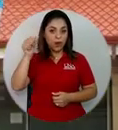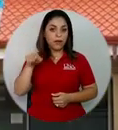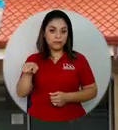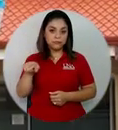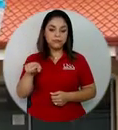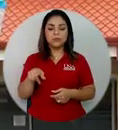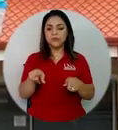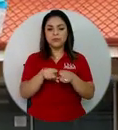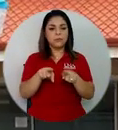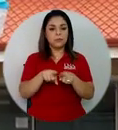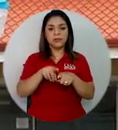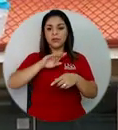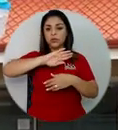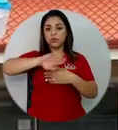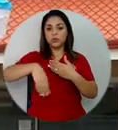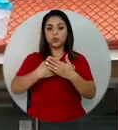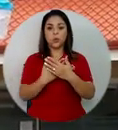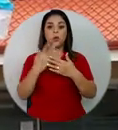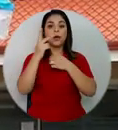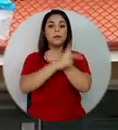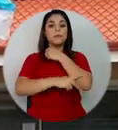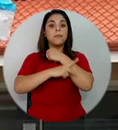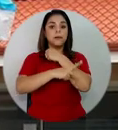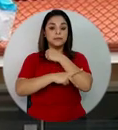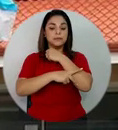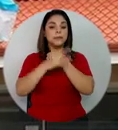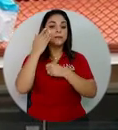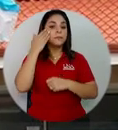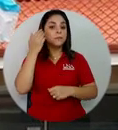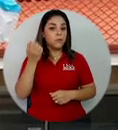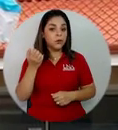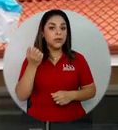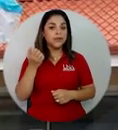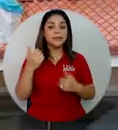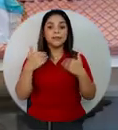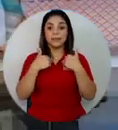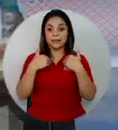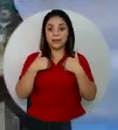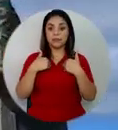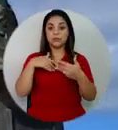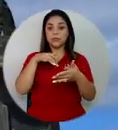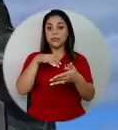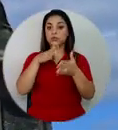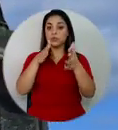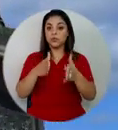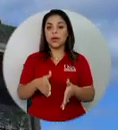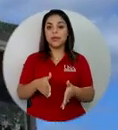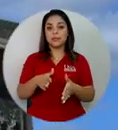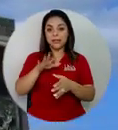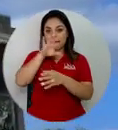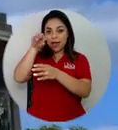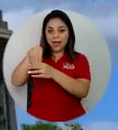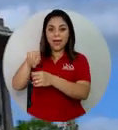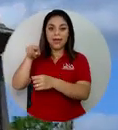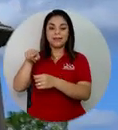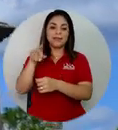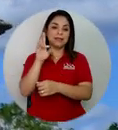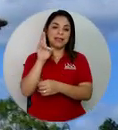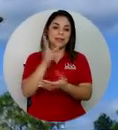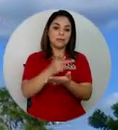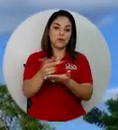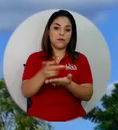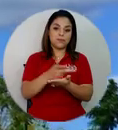de Alajuela, sino para todo el país, porque paradójicamente tenemos estudiantes de las